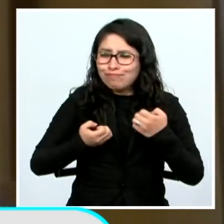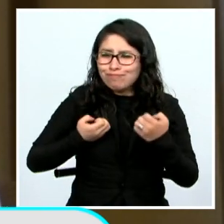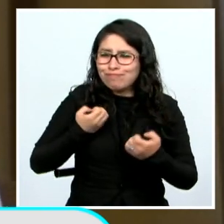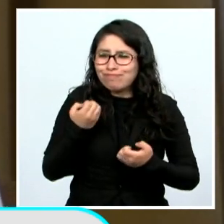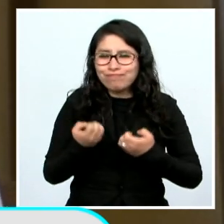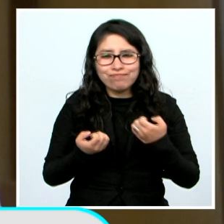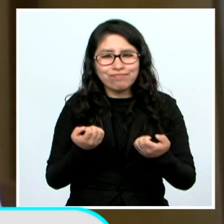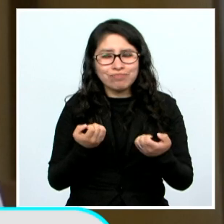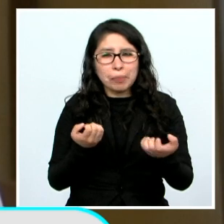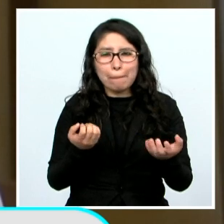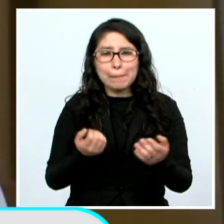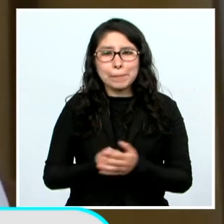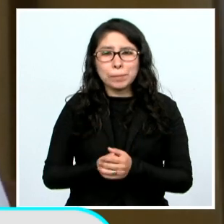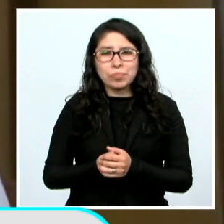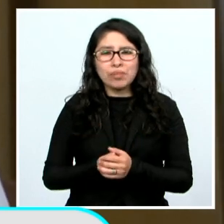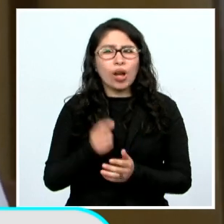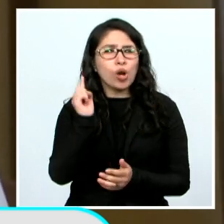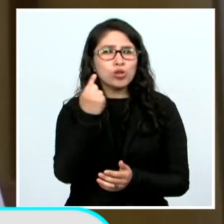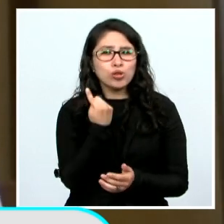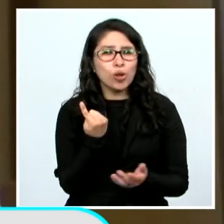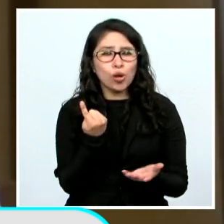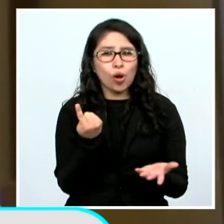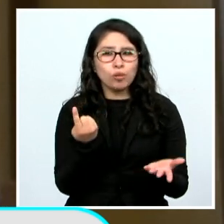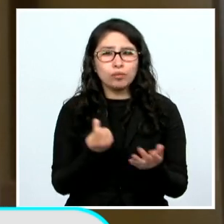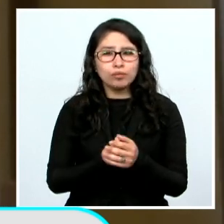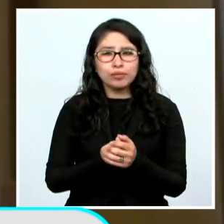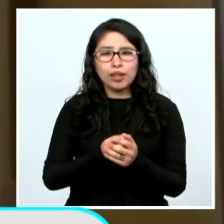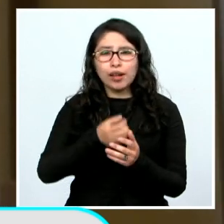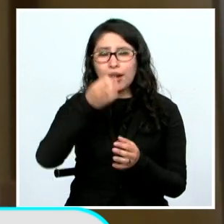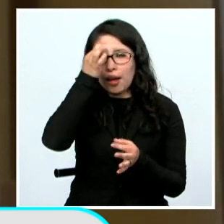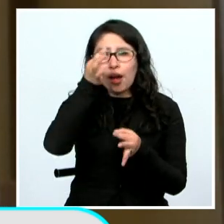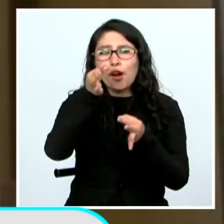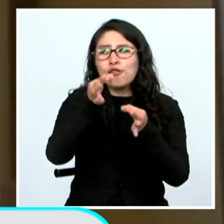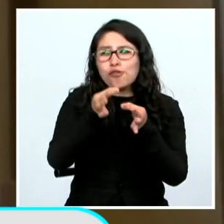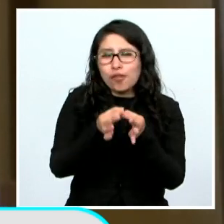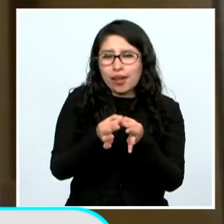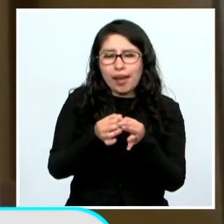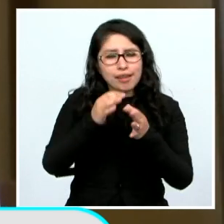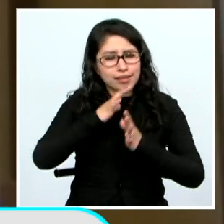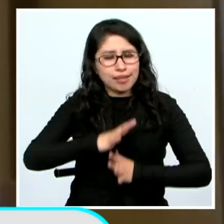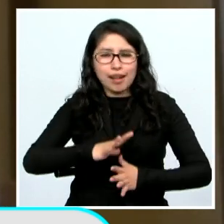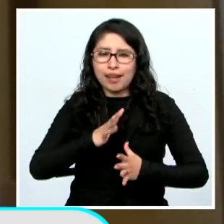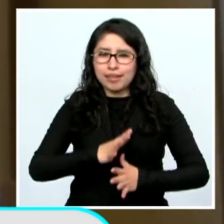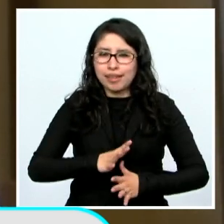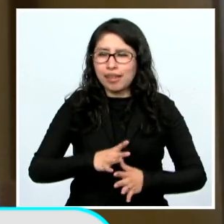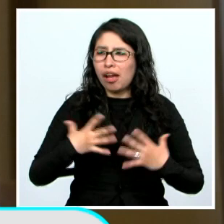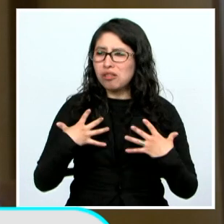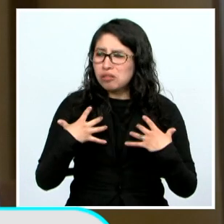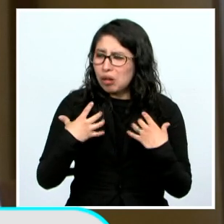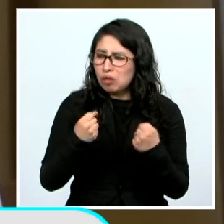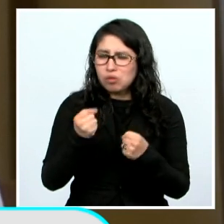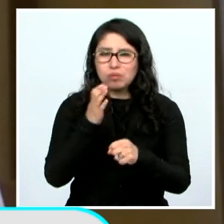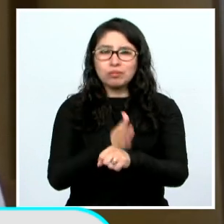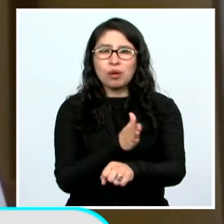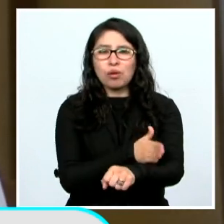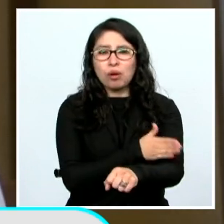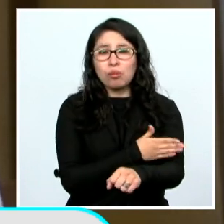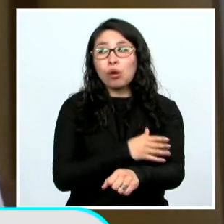enfermedad es básicamente sobrellevarlo con serenidad. Y eso también yo lo